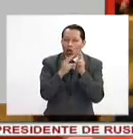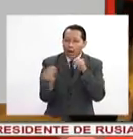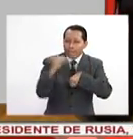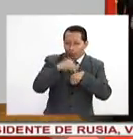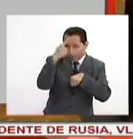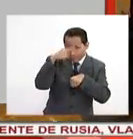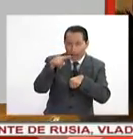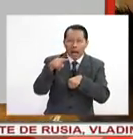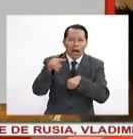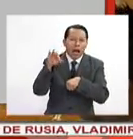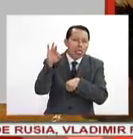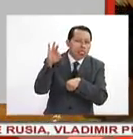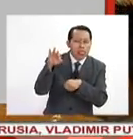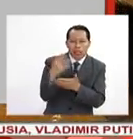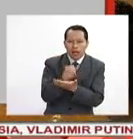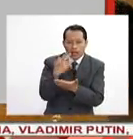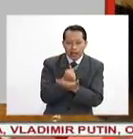votos, mientras que